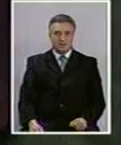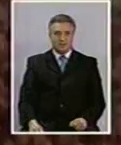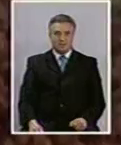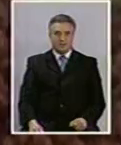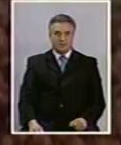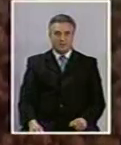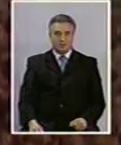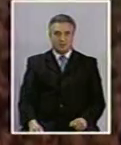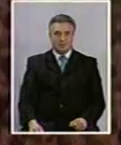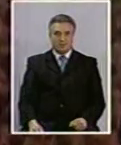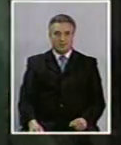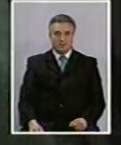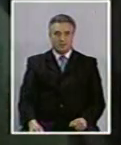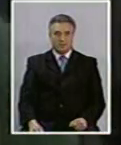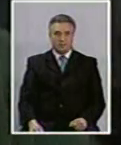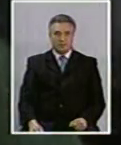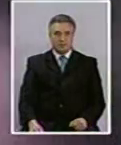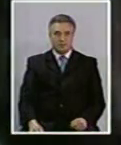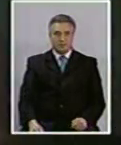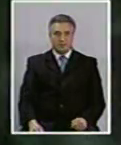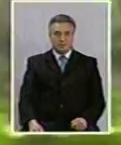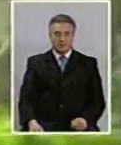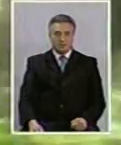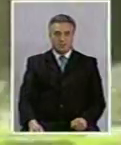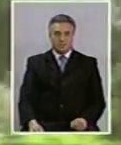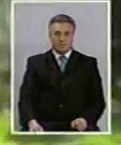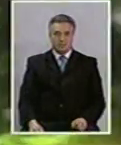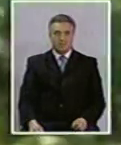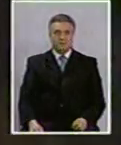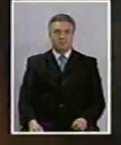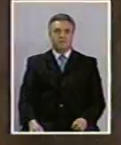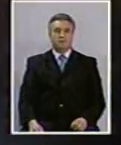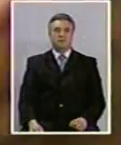Ozzy, no kisses.